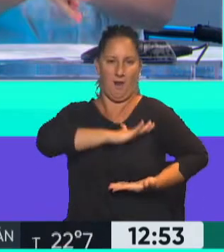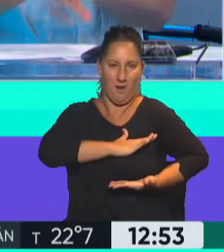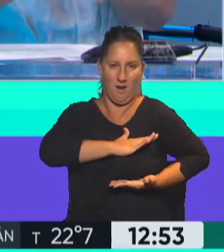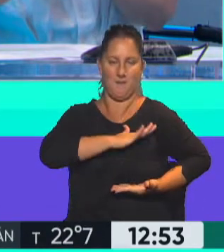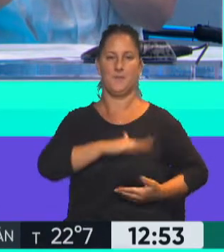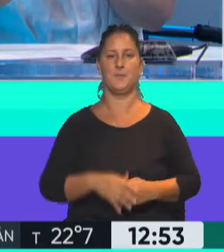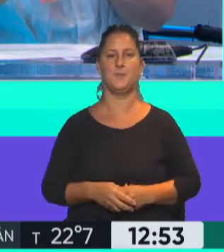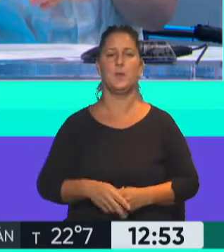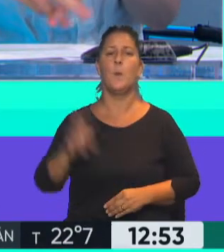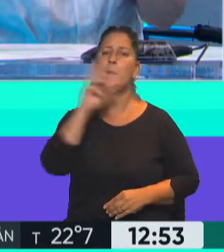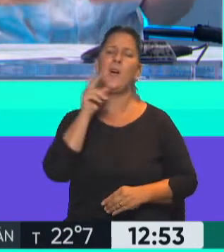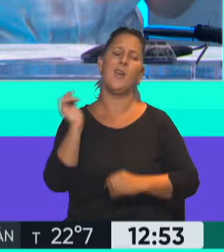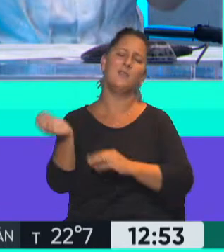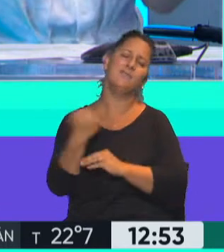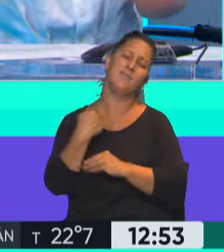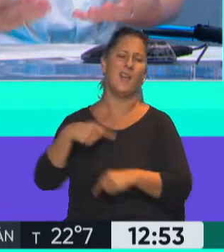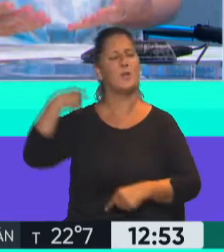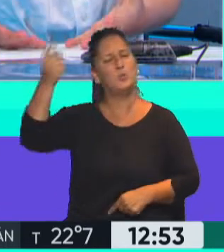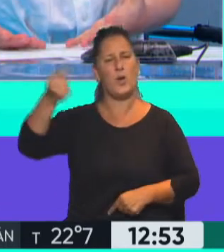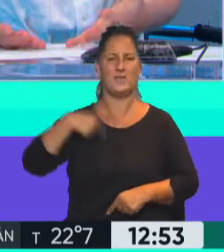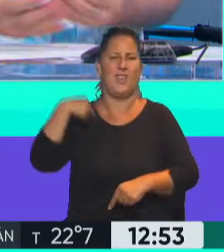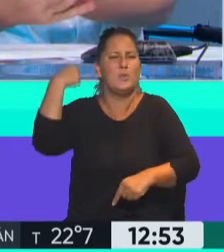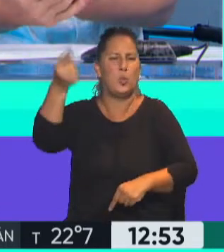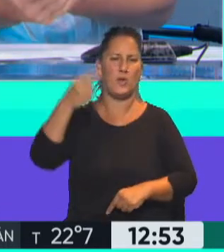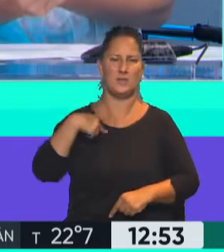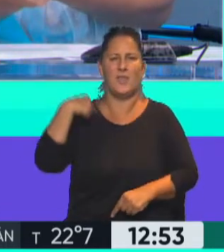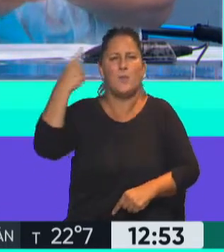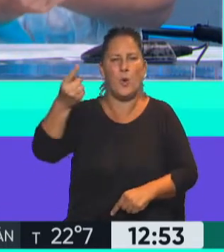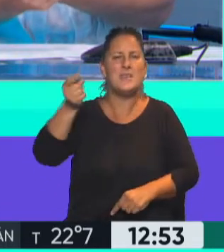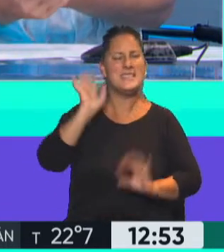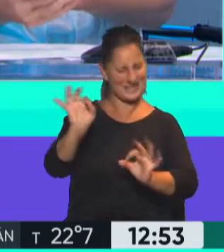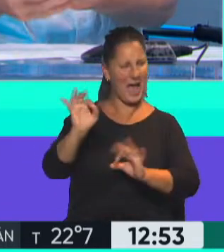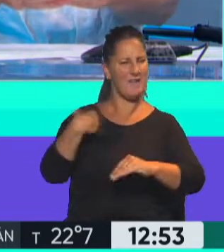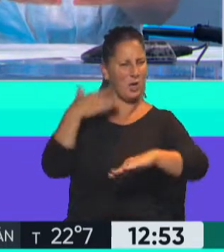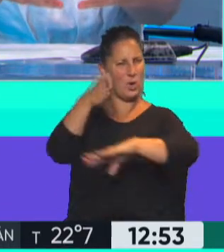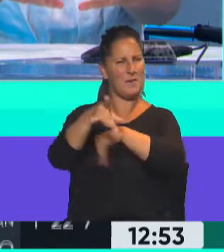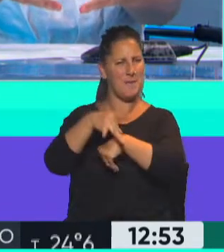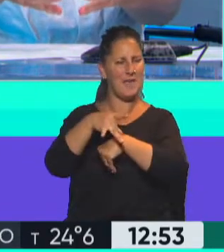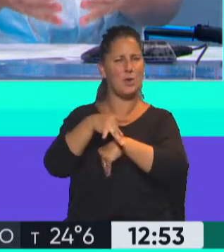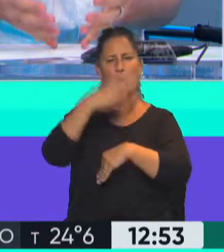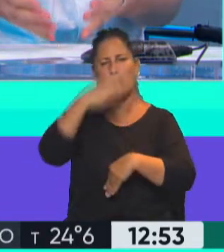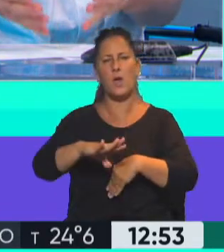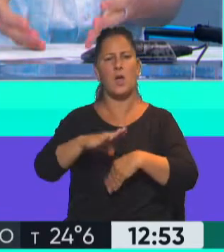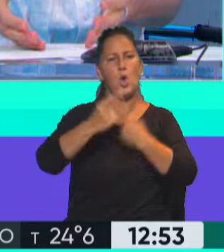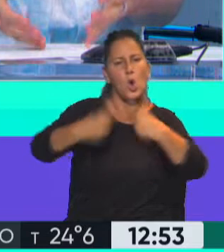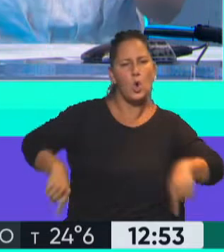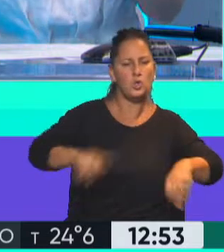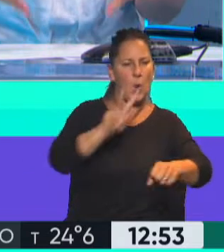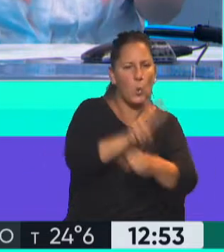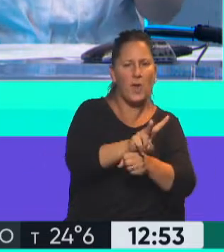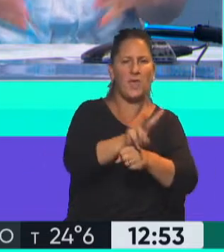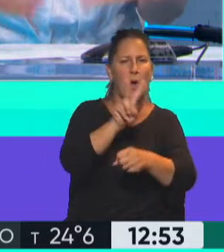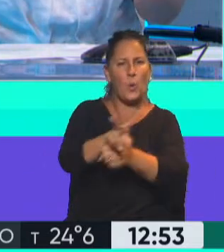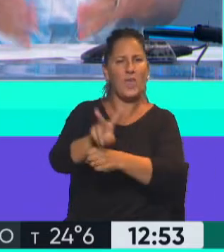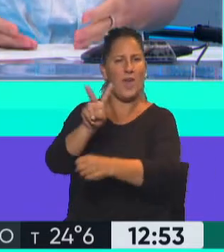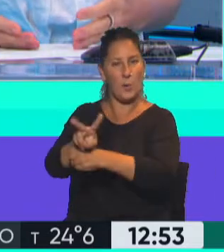postergan también las mujeres muchas veces saben que tienen que hacérselo pero se postergan por lados las tareas de cuidado las benditas